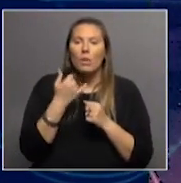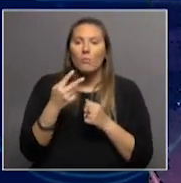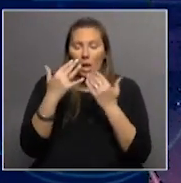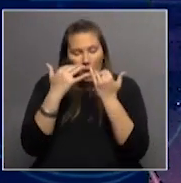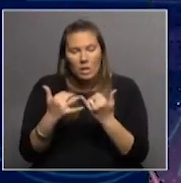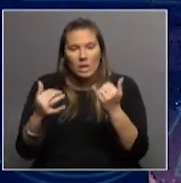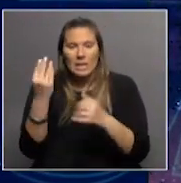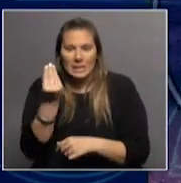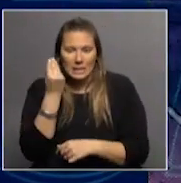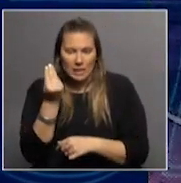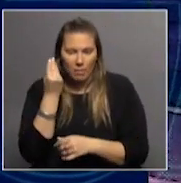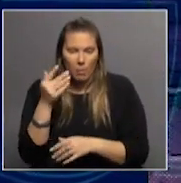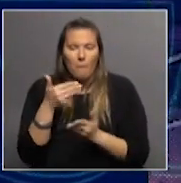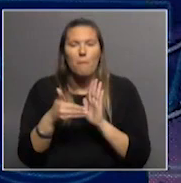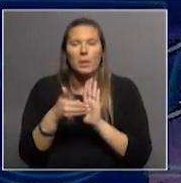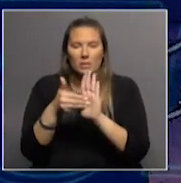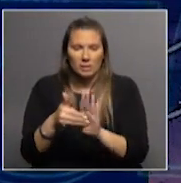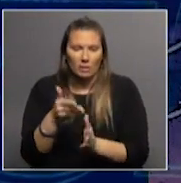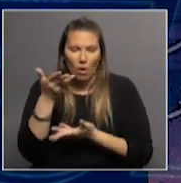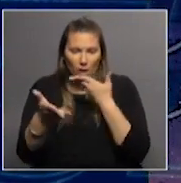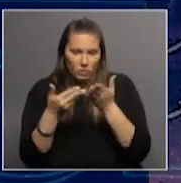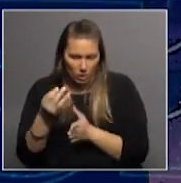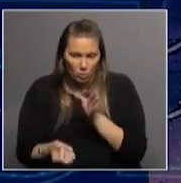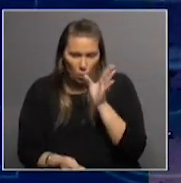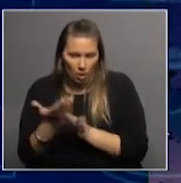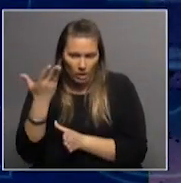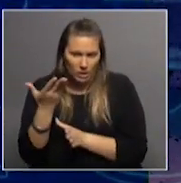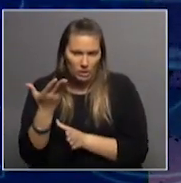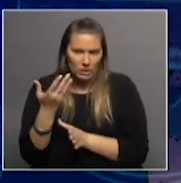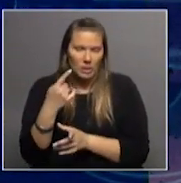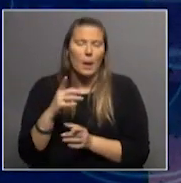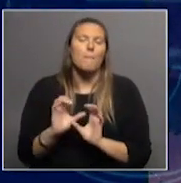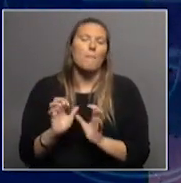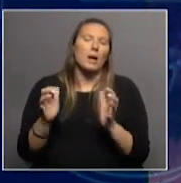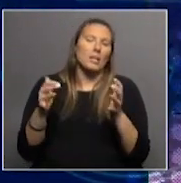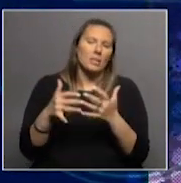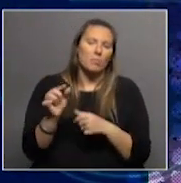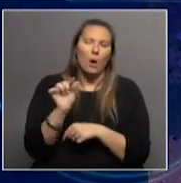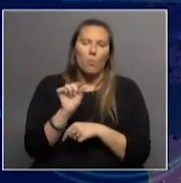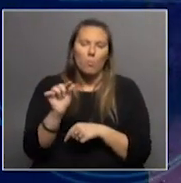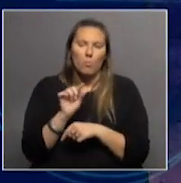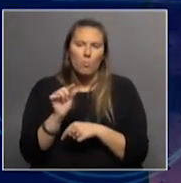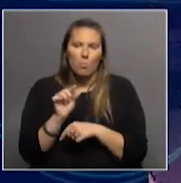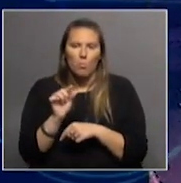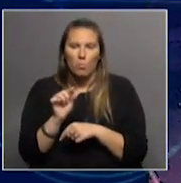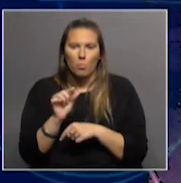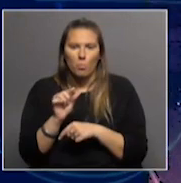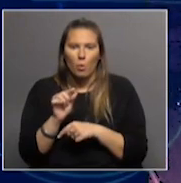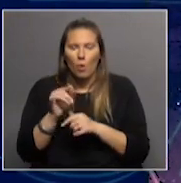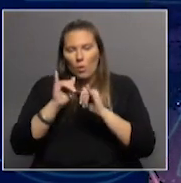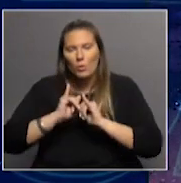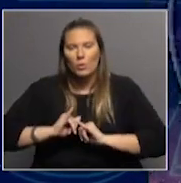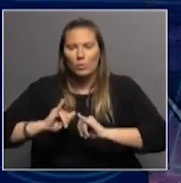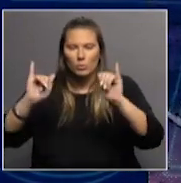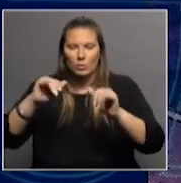este sábado porque vas a estar presentando temas nuevos no porque la pandemia digamos que quedaron un poco en la mitad de la difusión